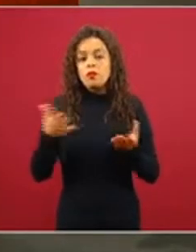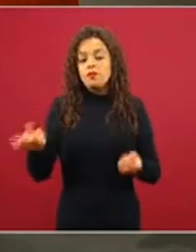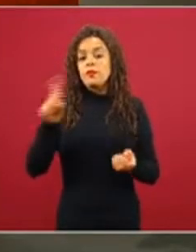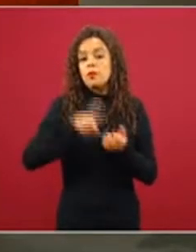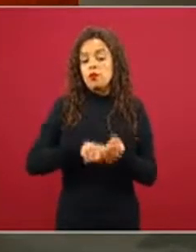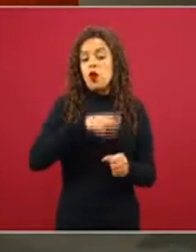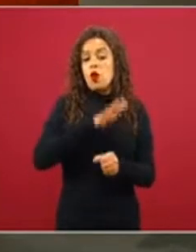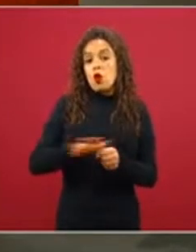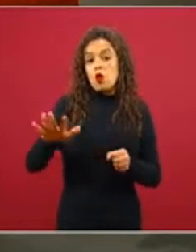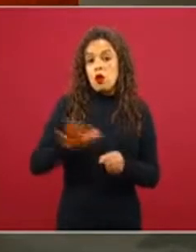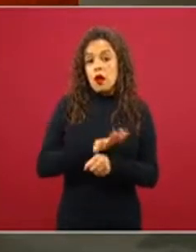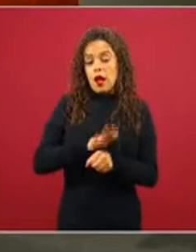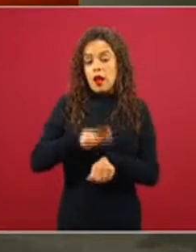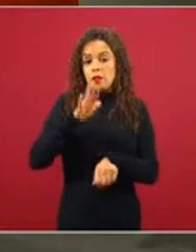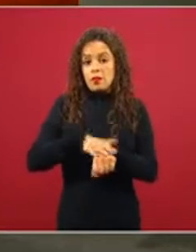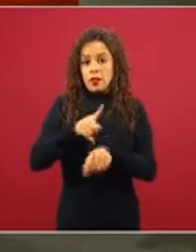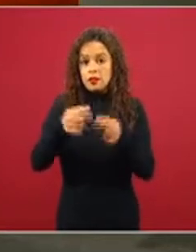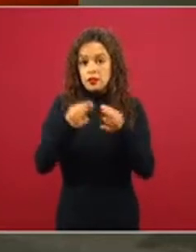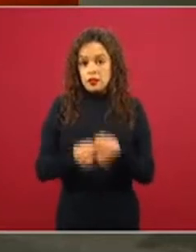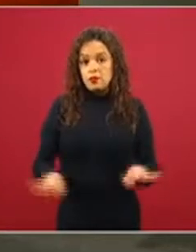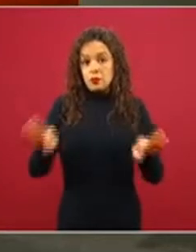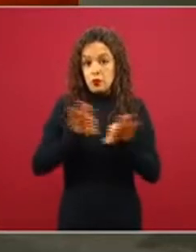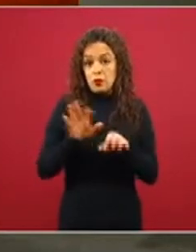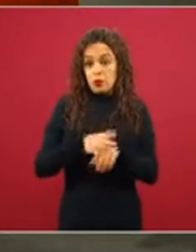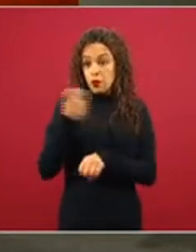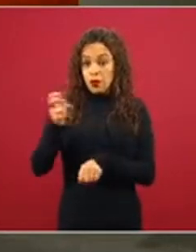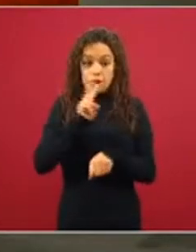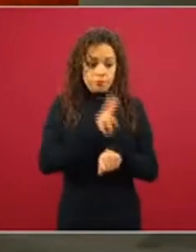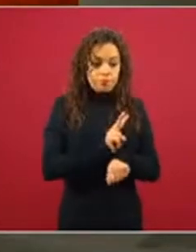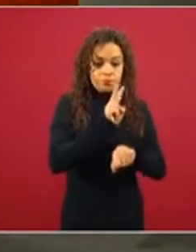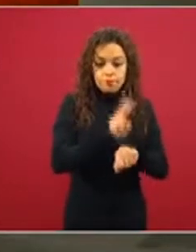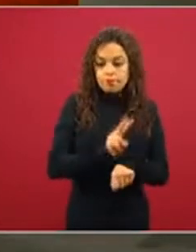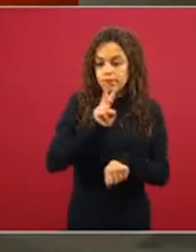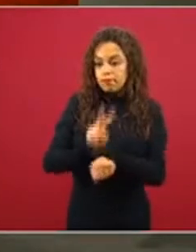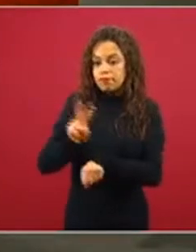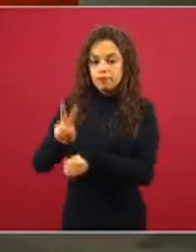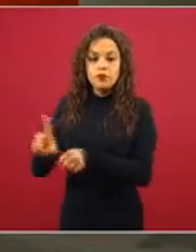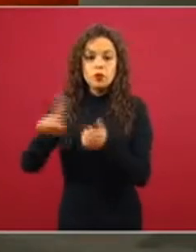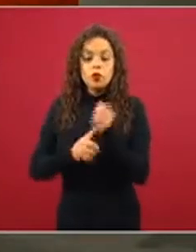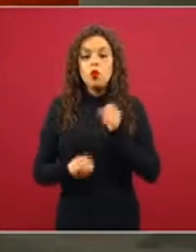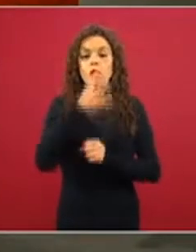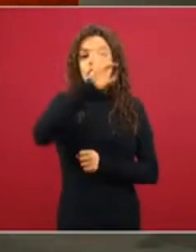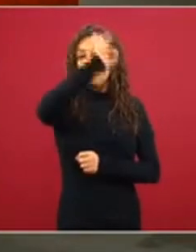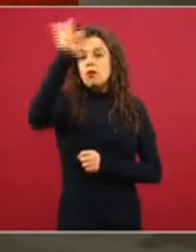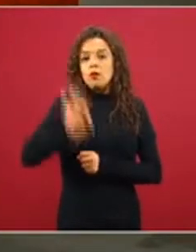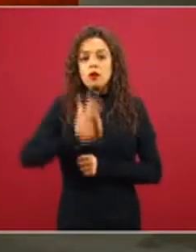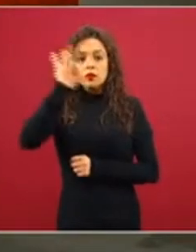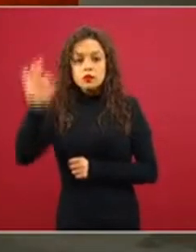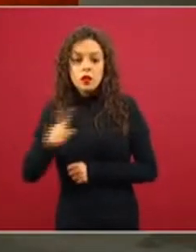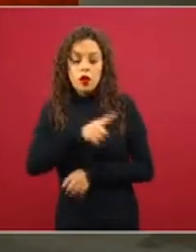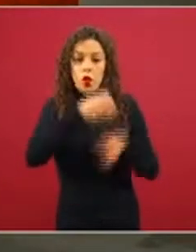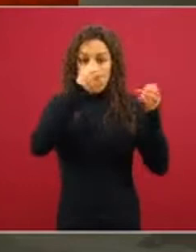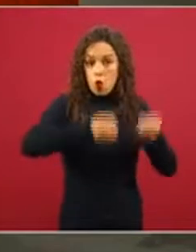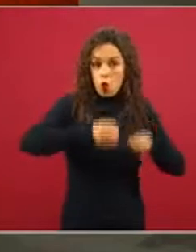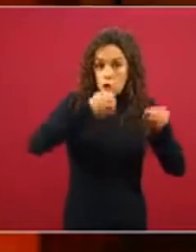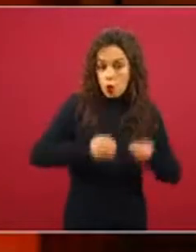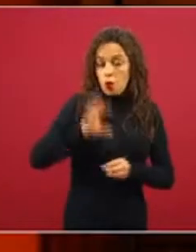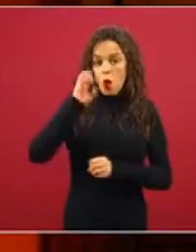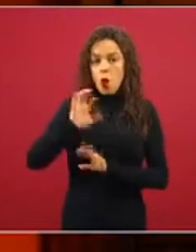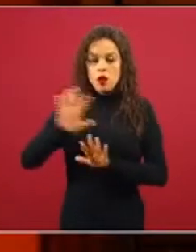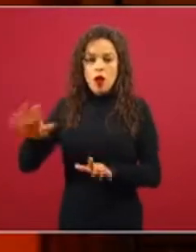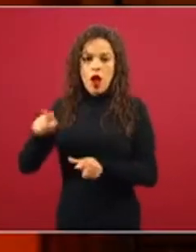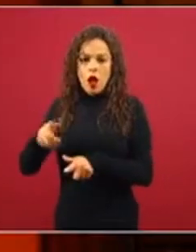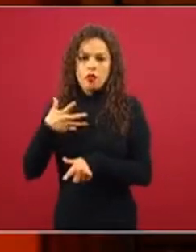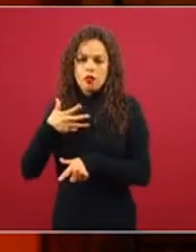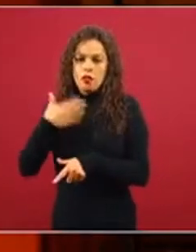porque es en el nivel local, a través del monitoreo de sus porcentajes de ocupación y de disponibilidad, que se